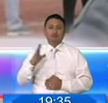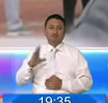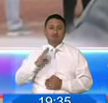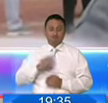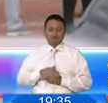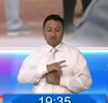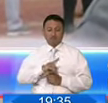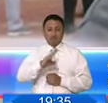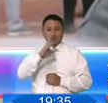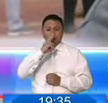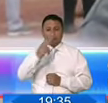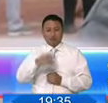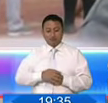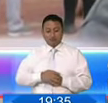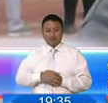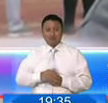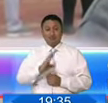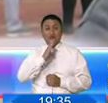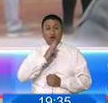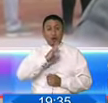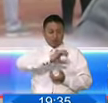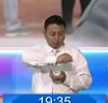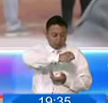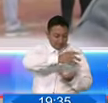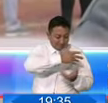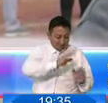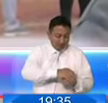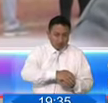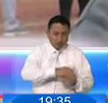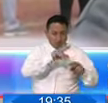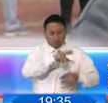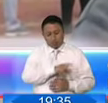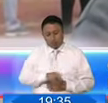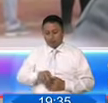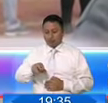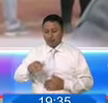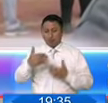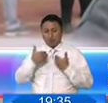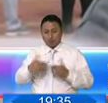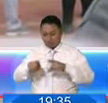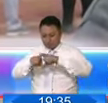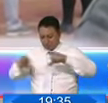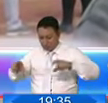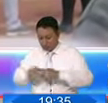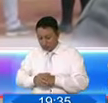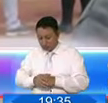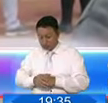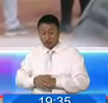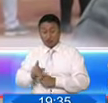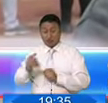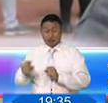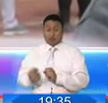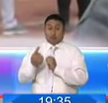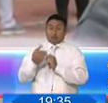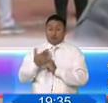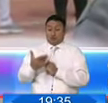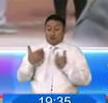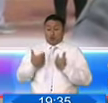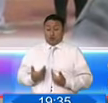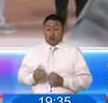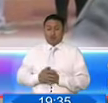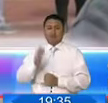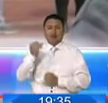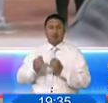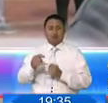la revisión del agua potable porque se les hace con el agua y se encuentra con él con el cuerpo allí en lo que es en el fondo